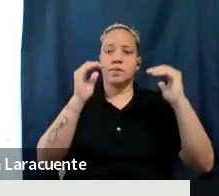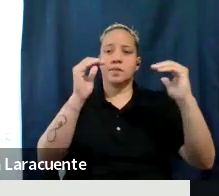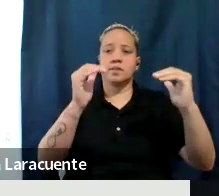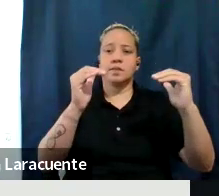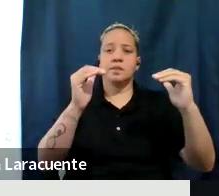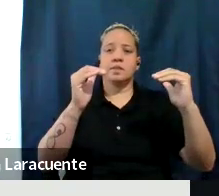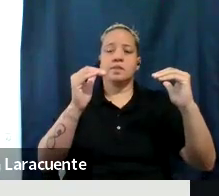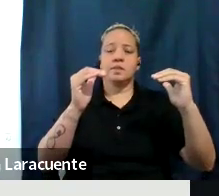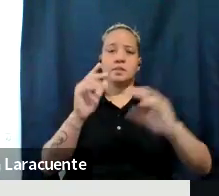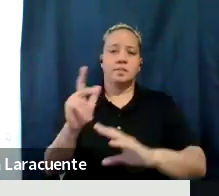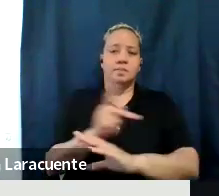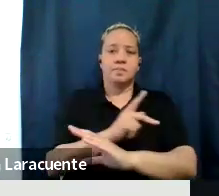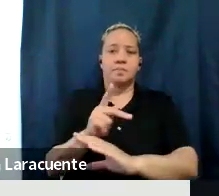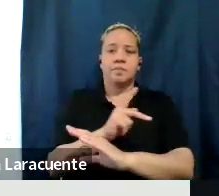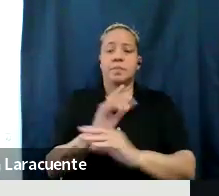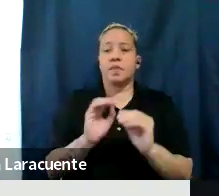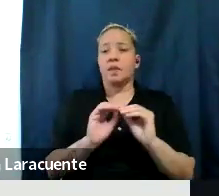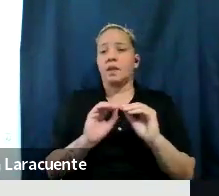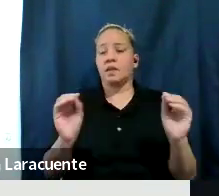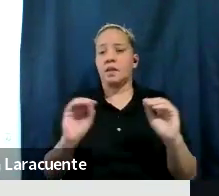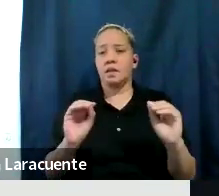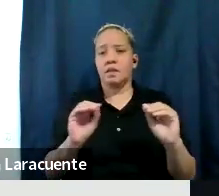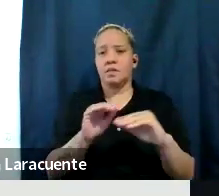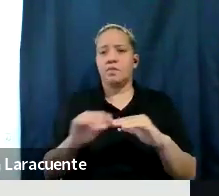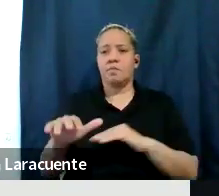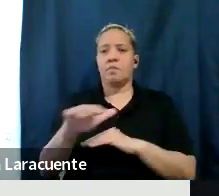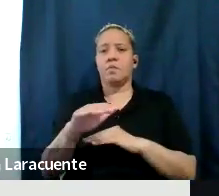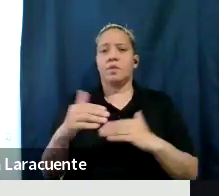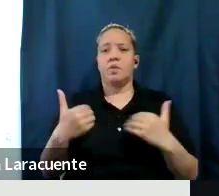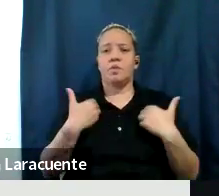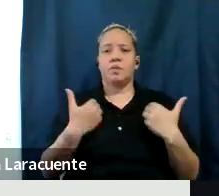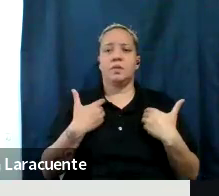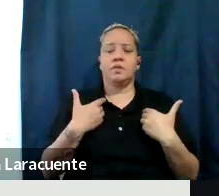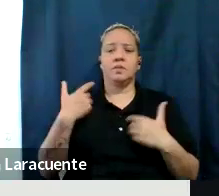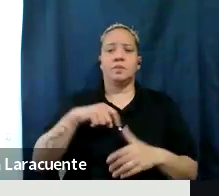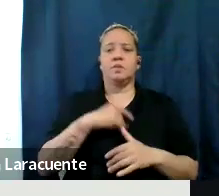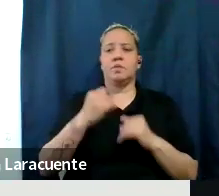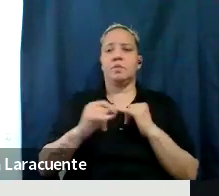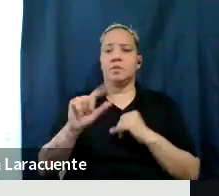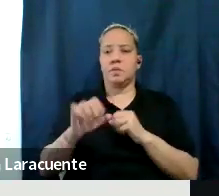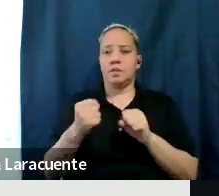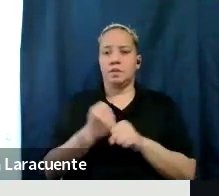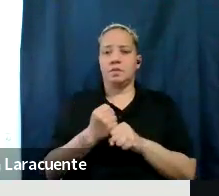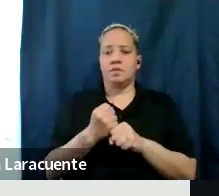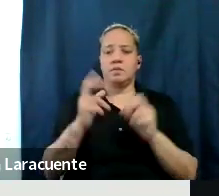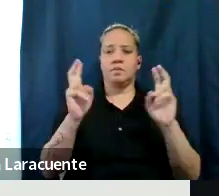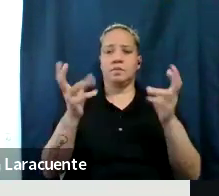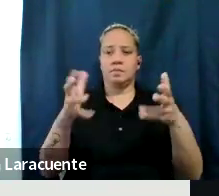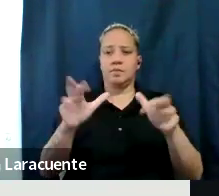menester poético. Nadie como él ha influido en la juventud española de los últimos 20 años. Fin de la